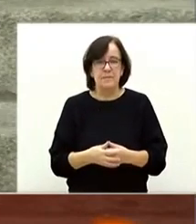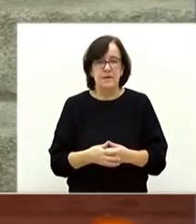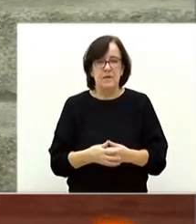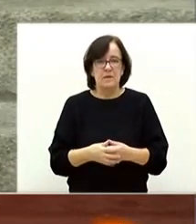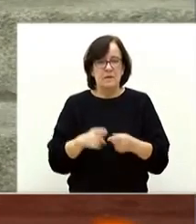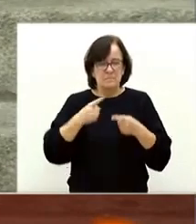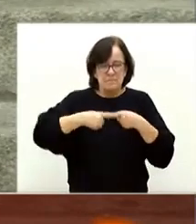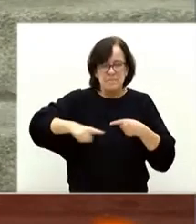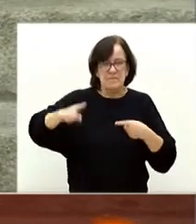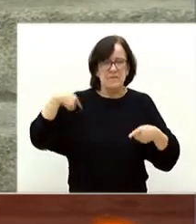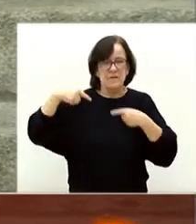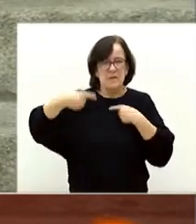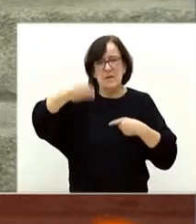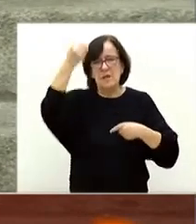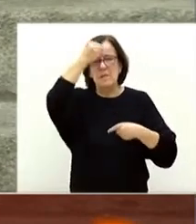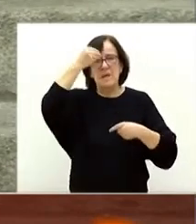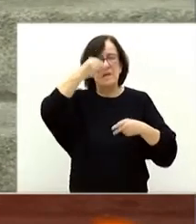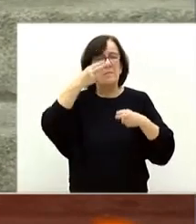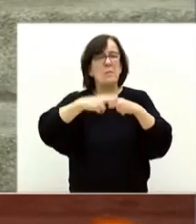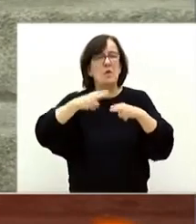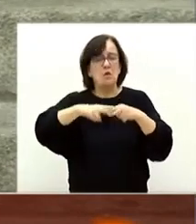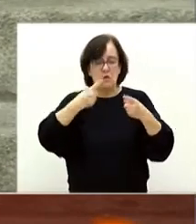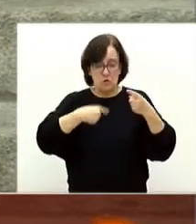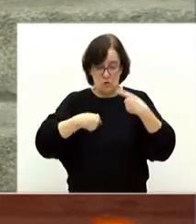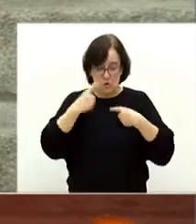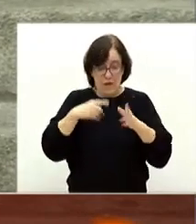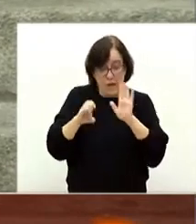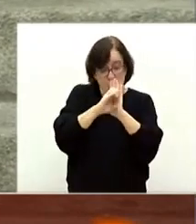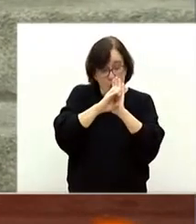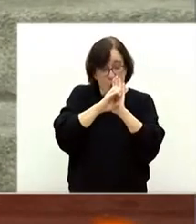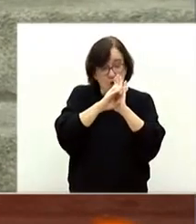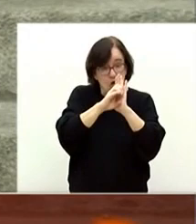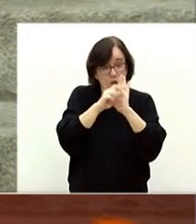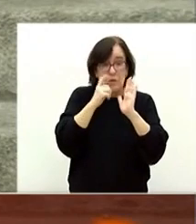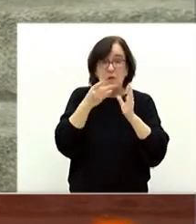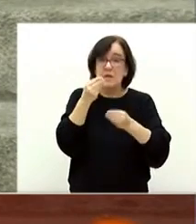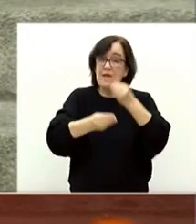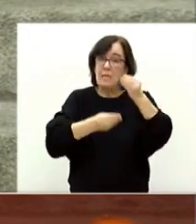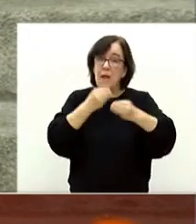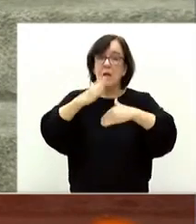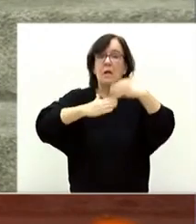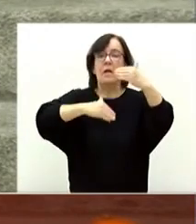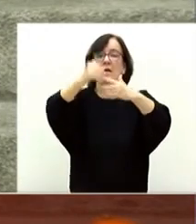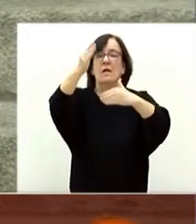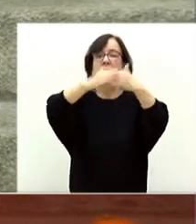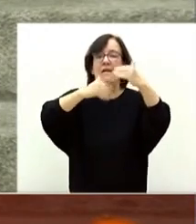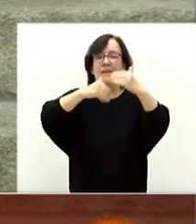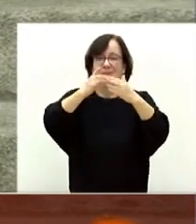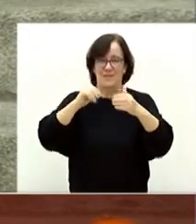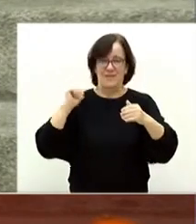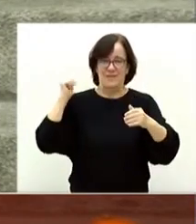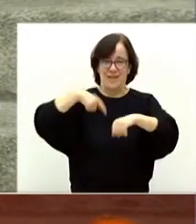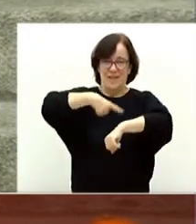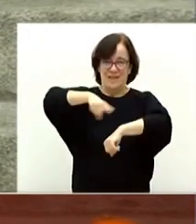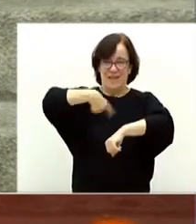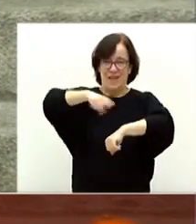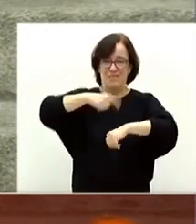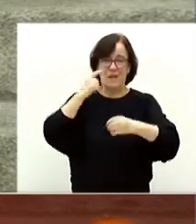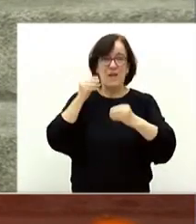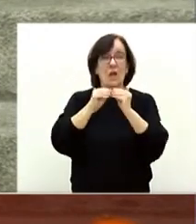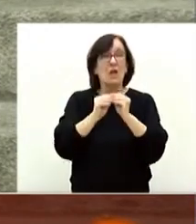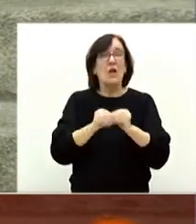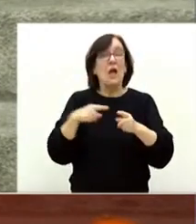larga tradición de pensamiento político nos dice que las constituciones se van haciendo con el tiempo. Son obra de